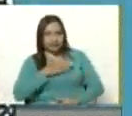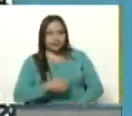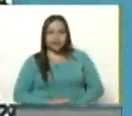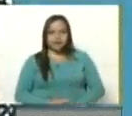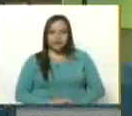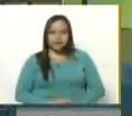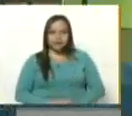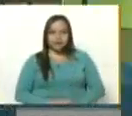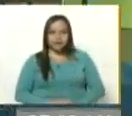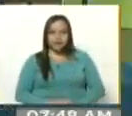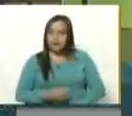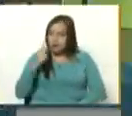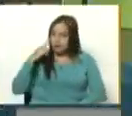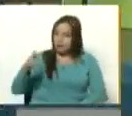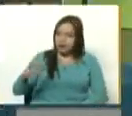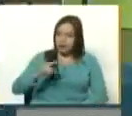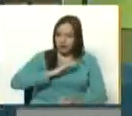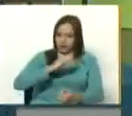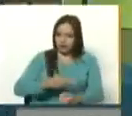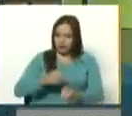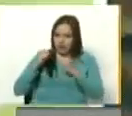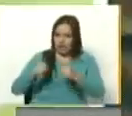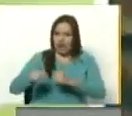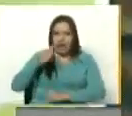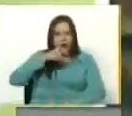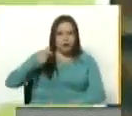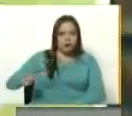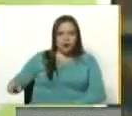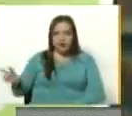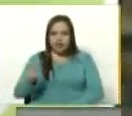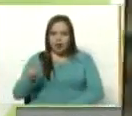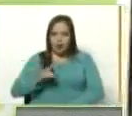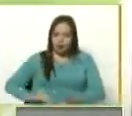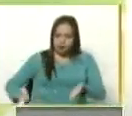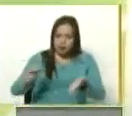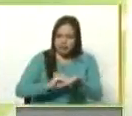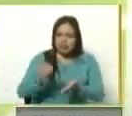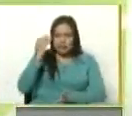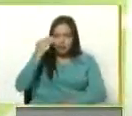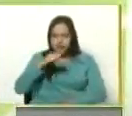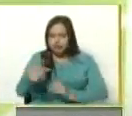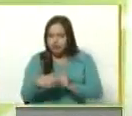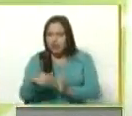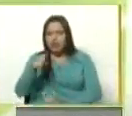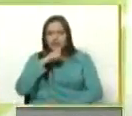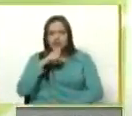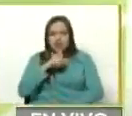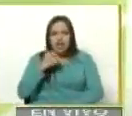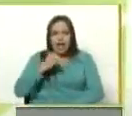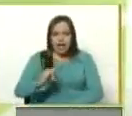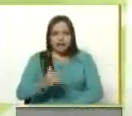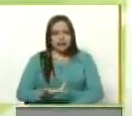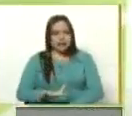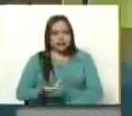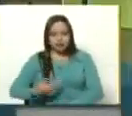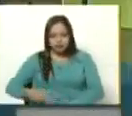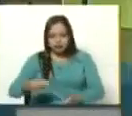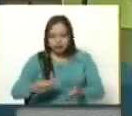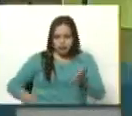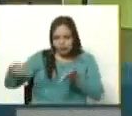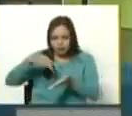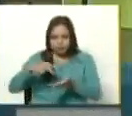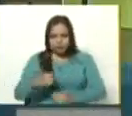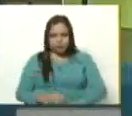¿Ha visto la valentía del pueblo venezolano que pese a todas las situaciones impuestas?